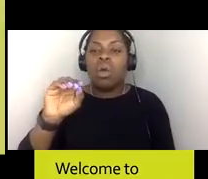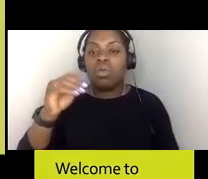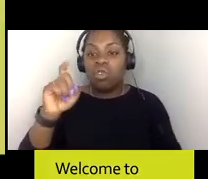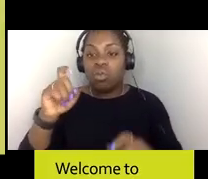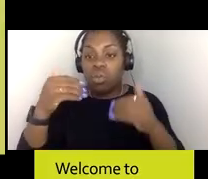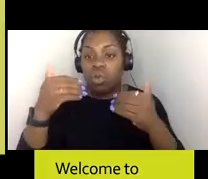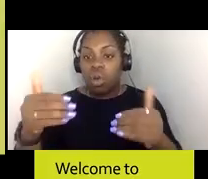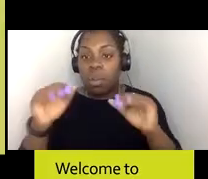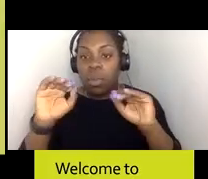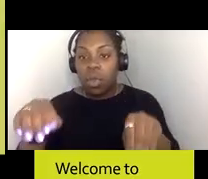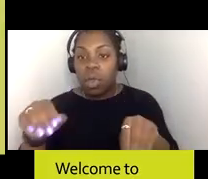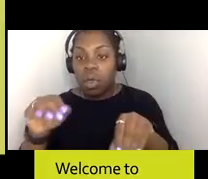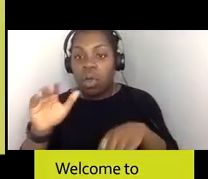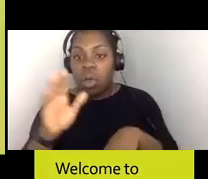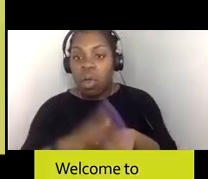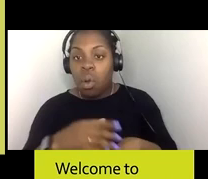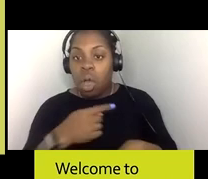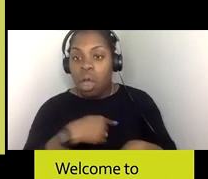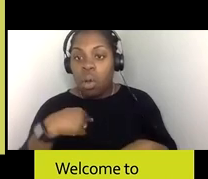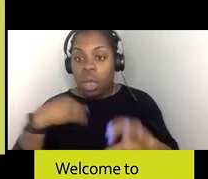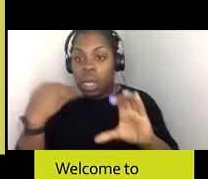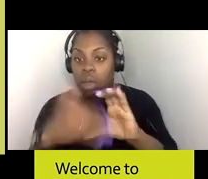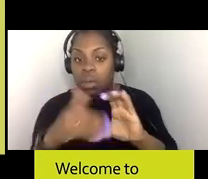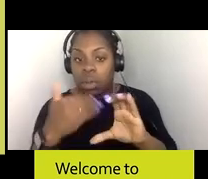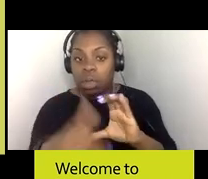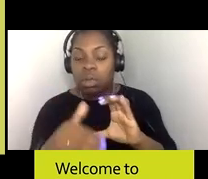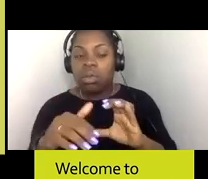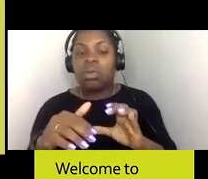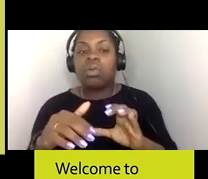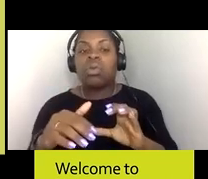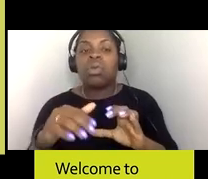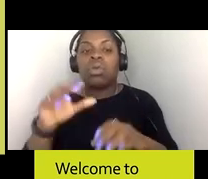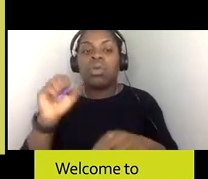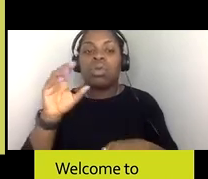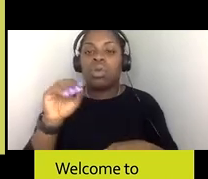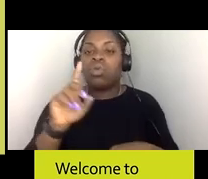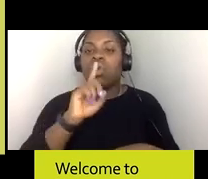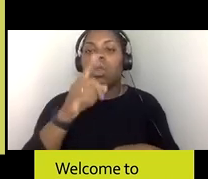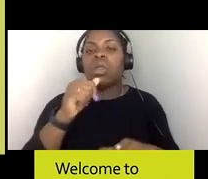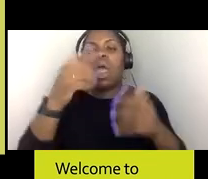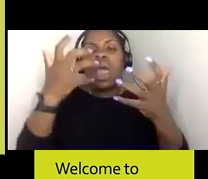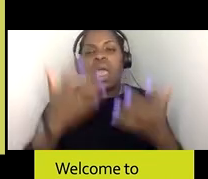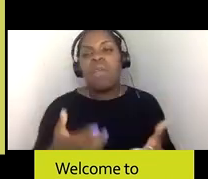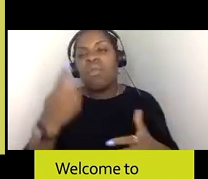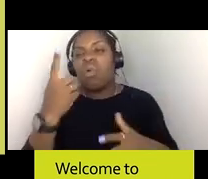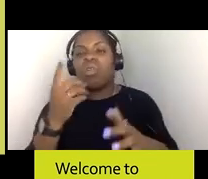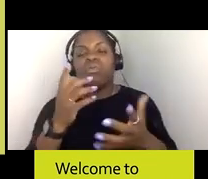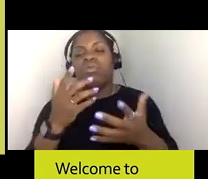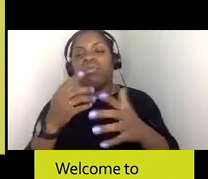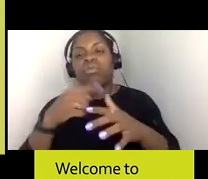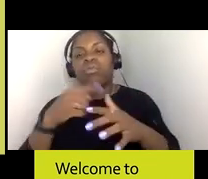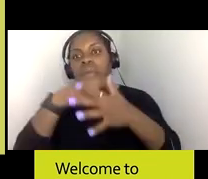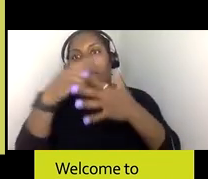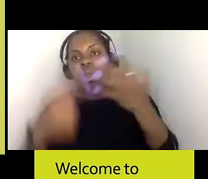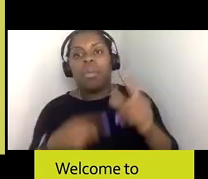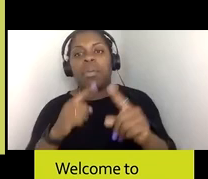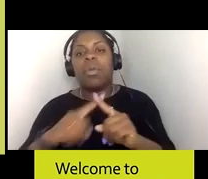para ponernos en nuestro boletín de correo.